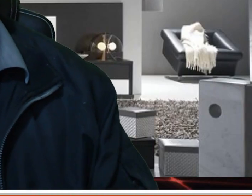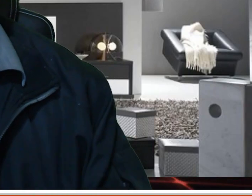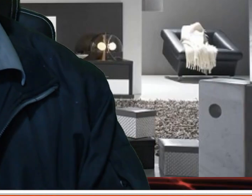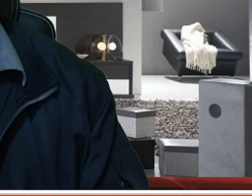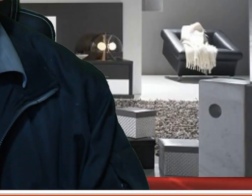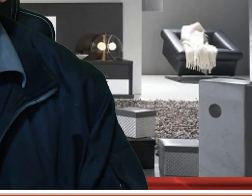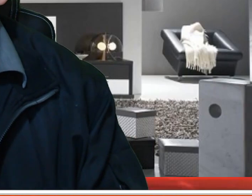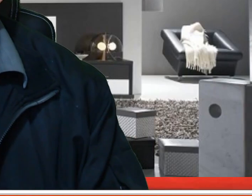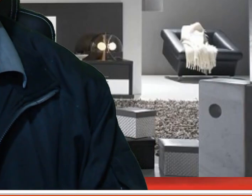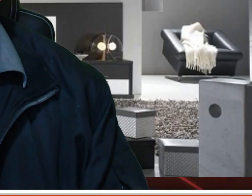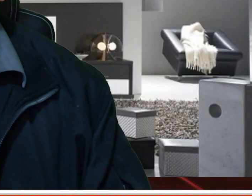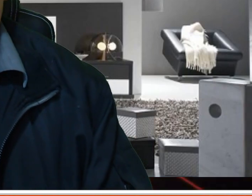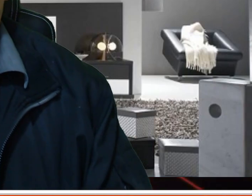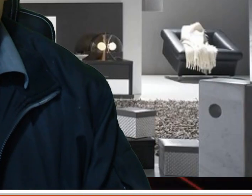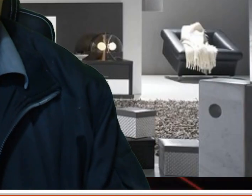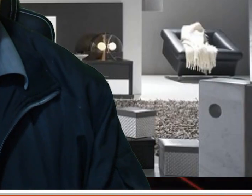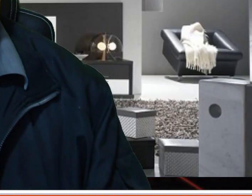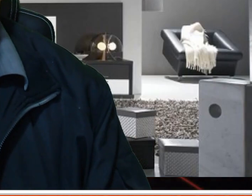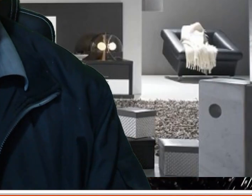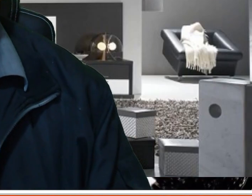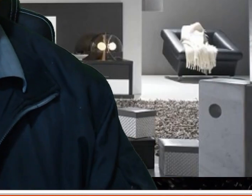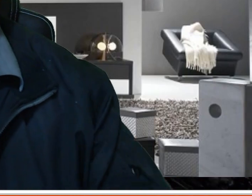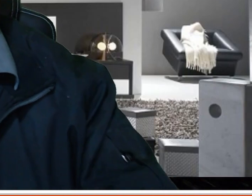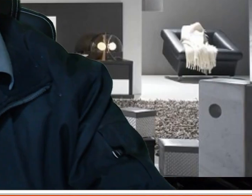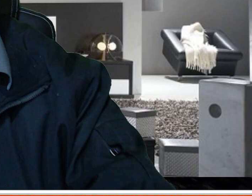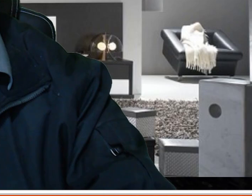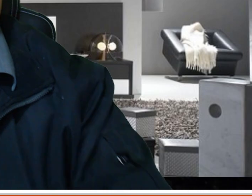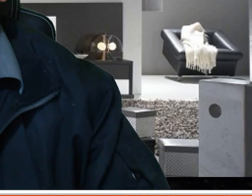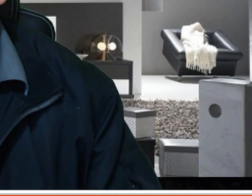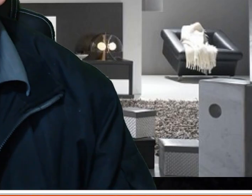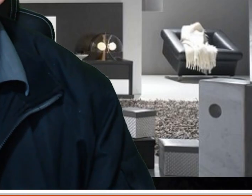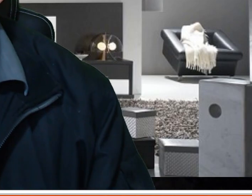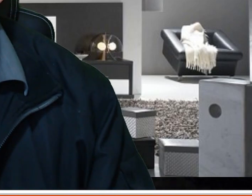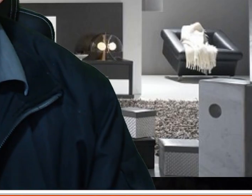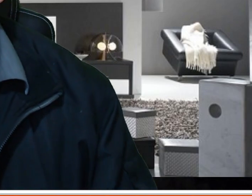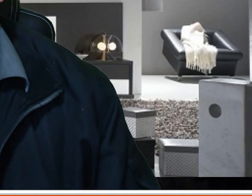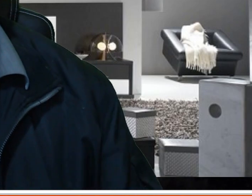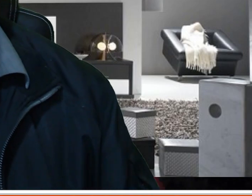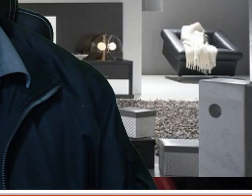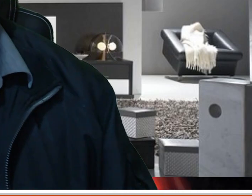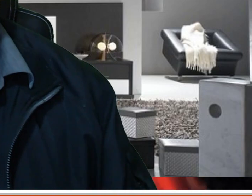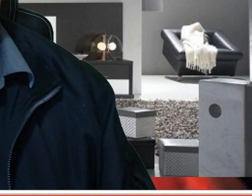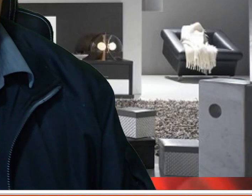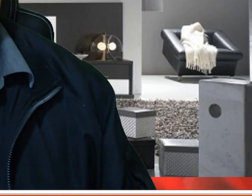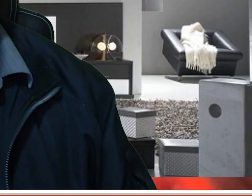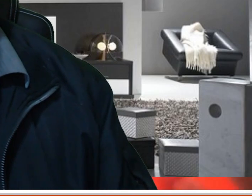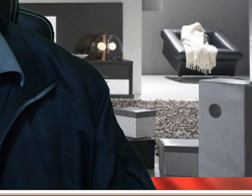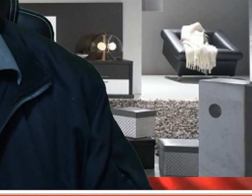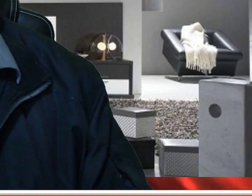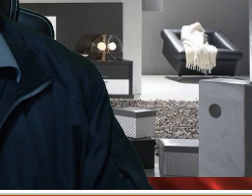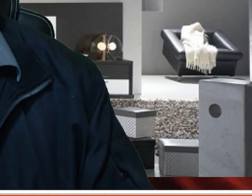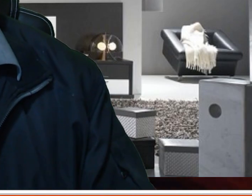Amigos y amigas, me despido de esta información. Ya sabes, si te gustó, suscríbete a este canal y además comparte la información, porque